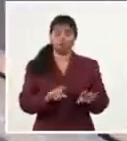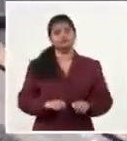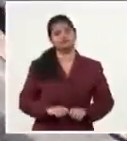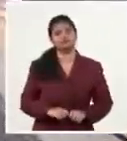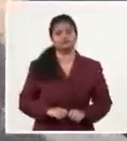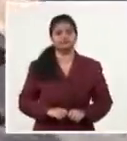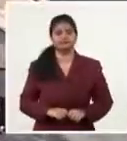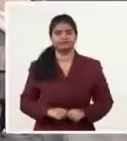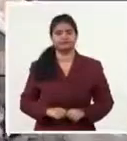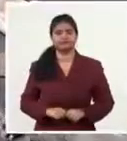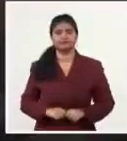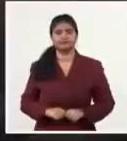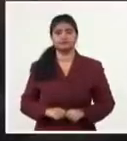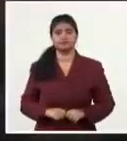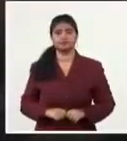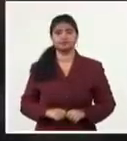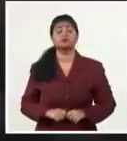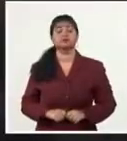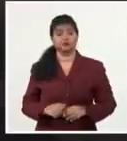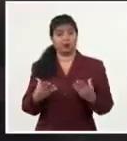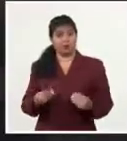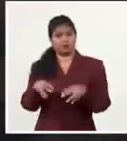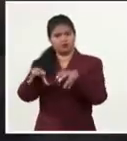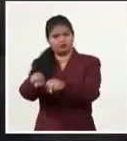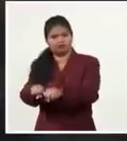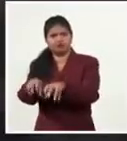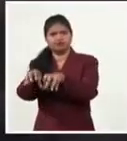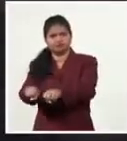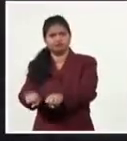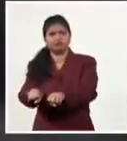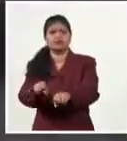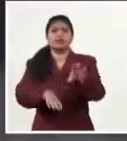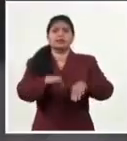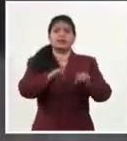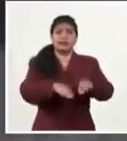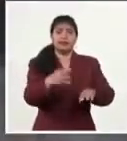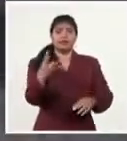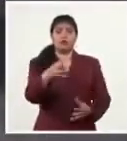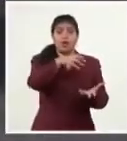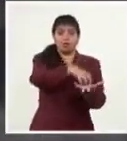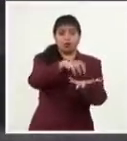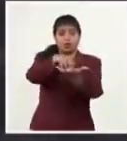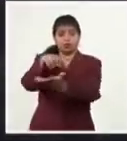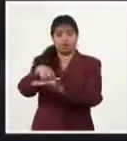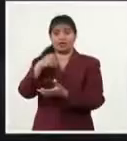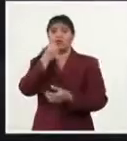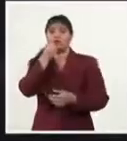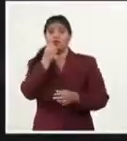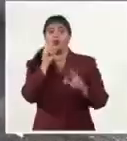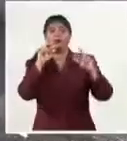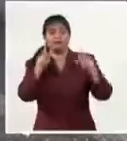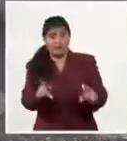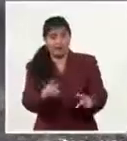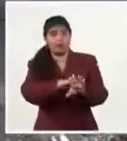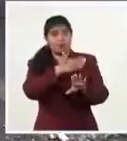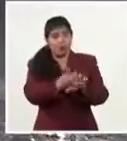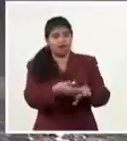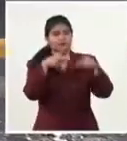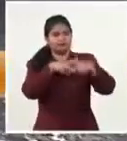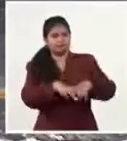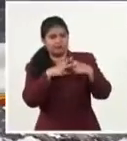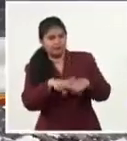De ellos también depende la prontitud con que se restituyan los 4 tanques de combustibles siniestrados. Estamos aquí